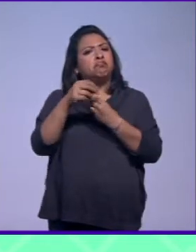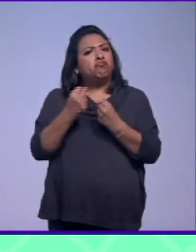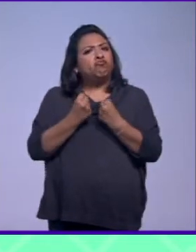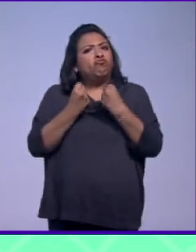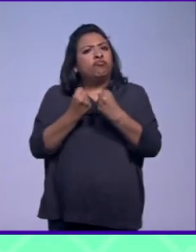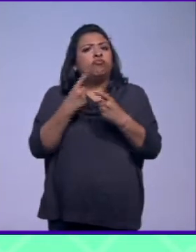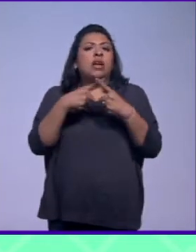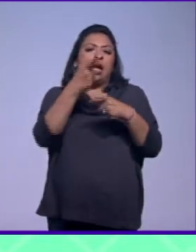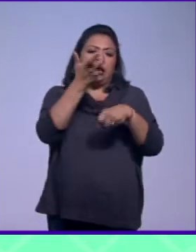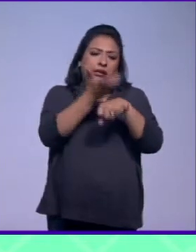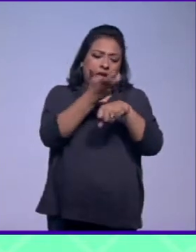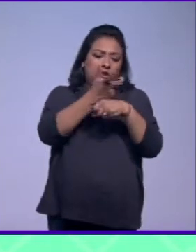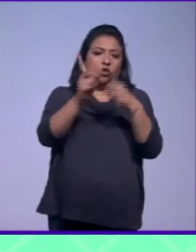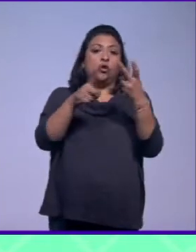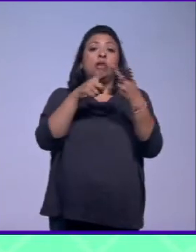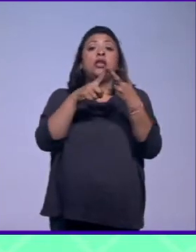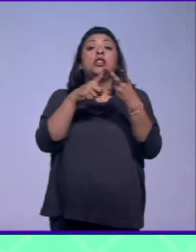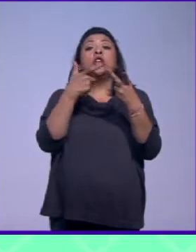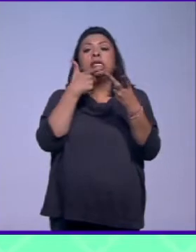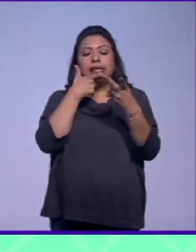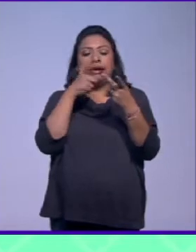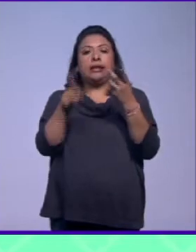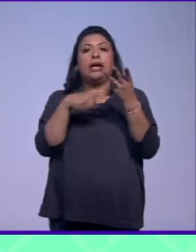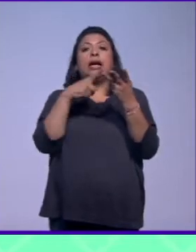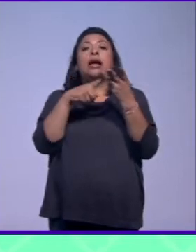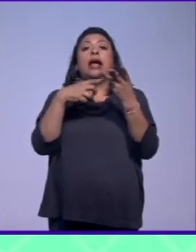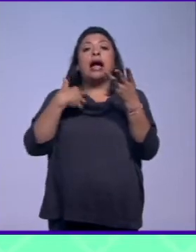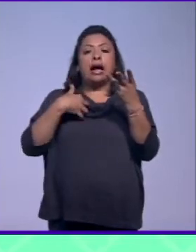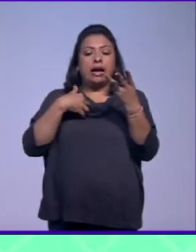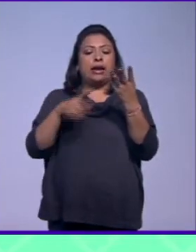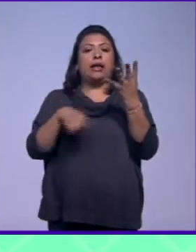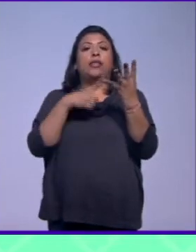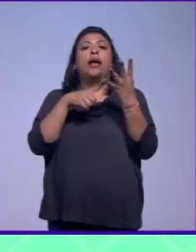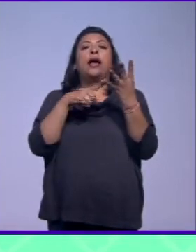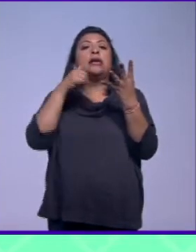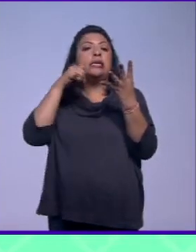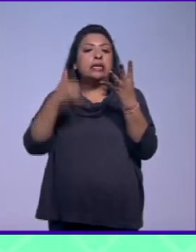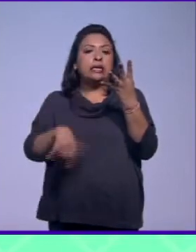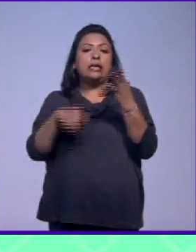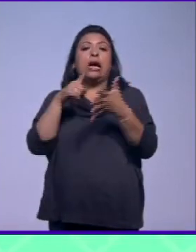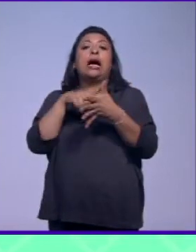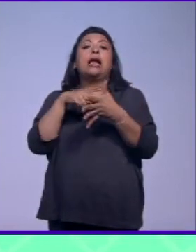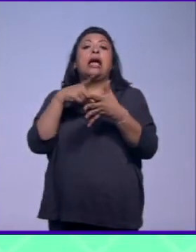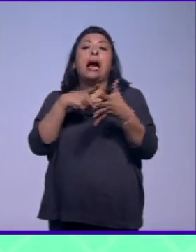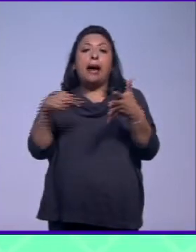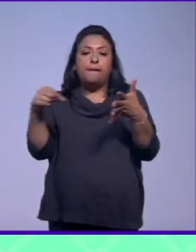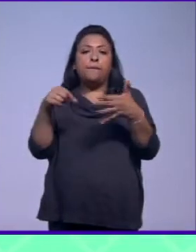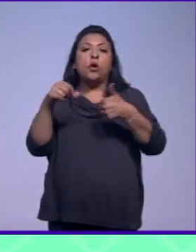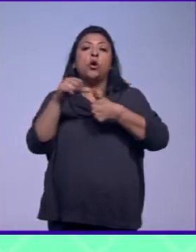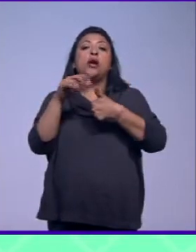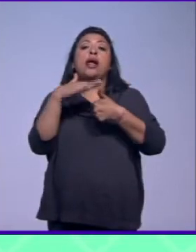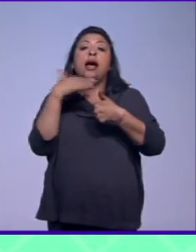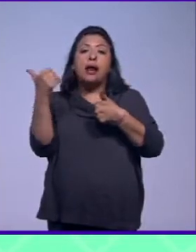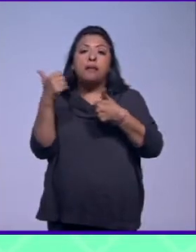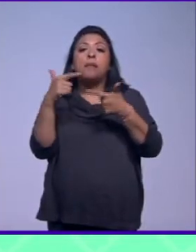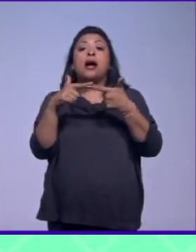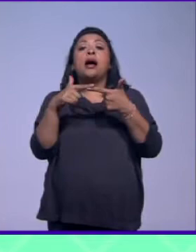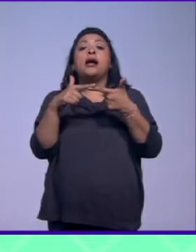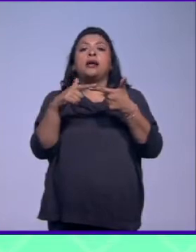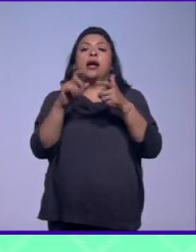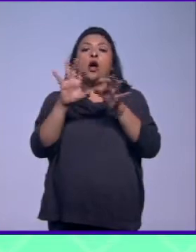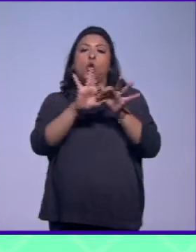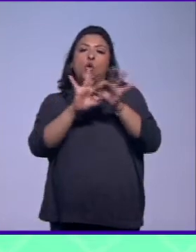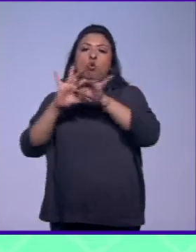a eeuu al reino unido a canadá a italia a japón alemania y a la unión